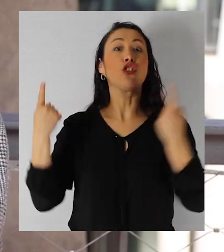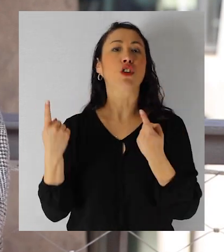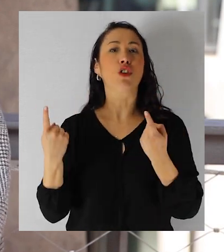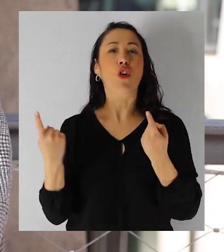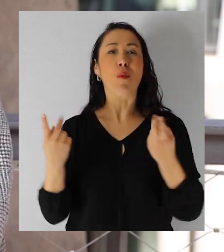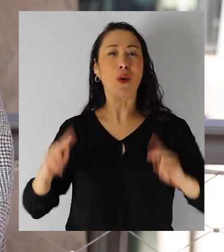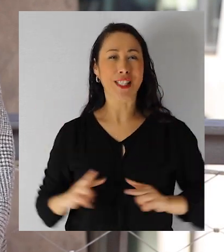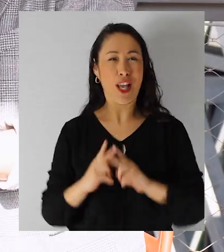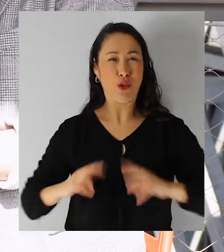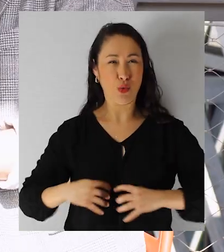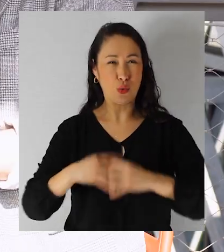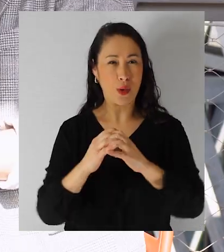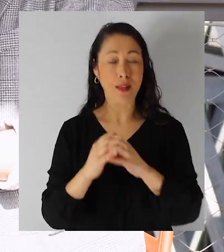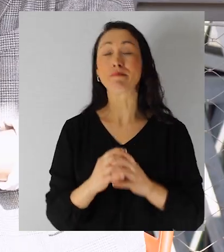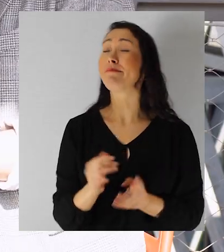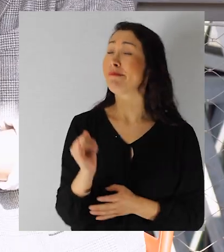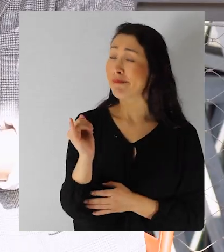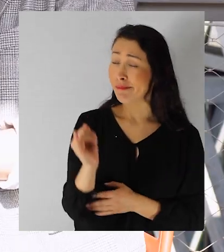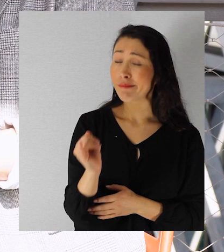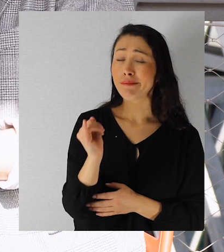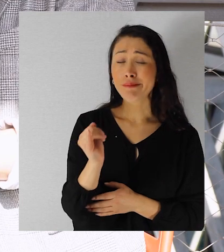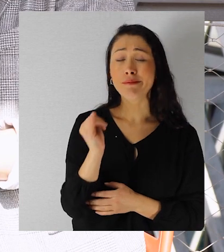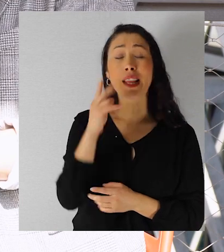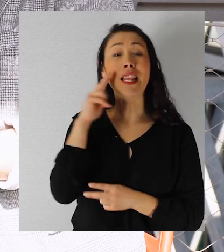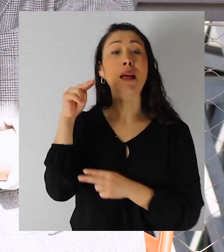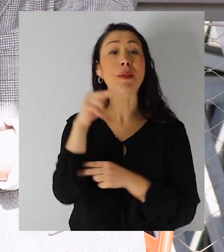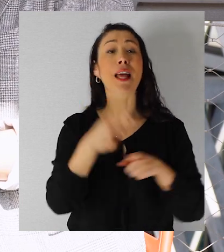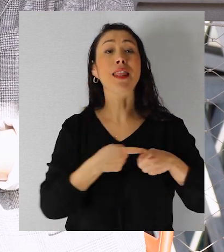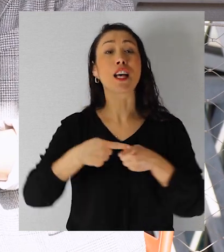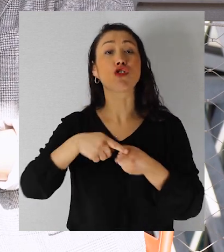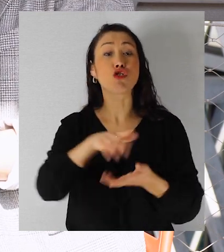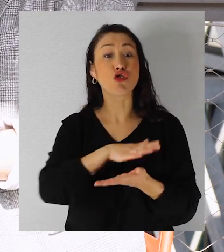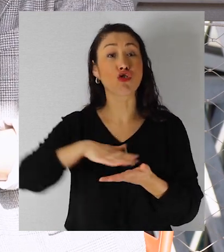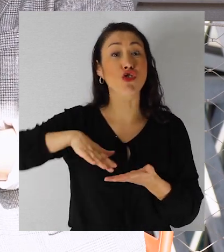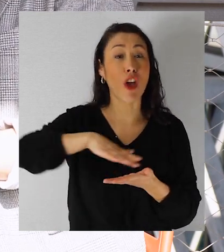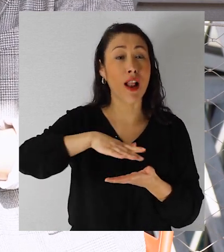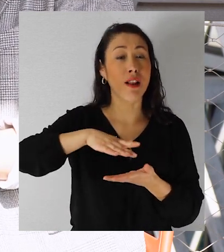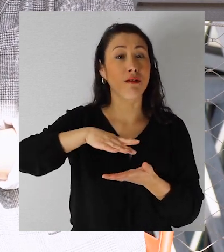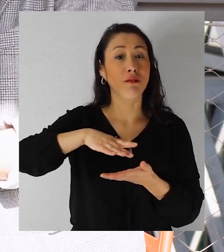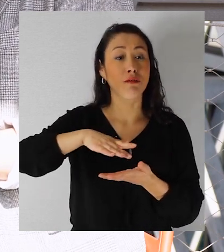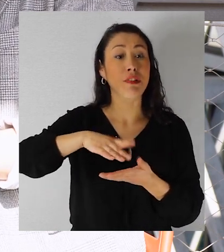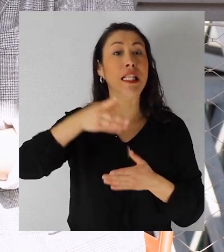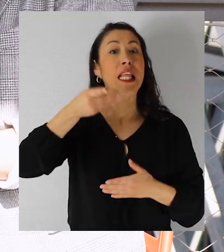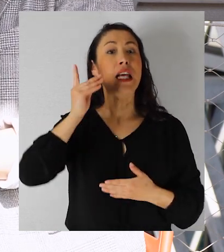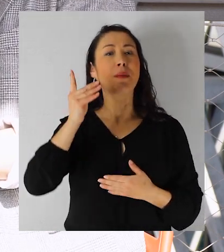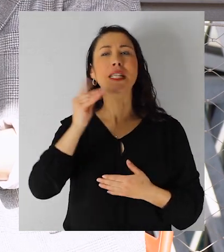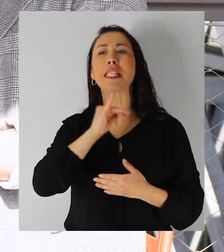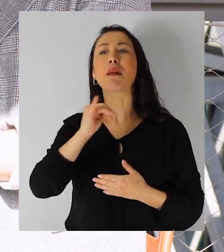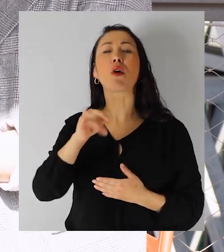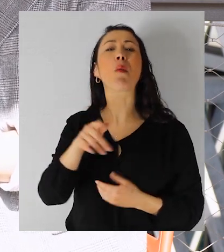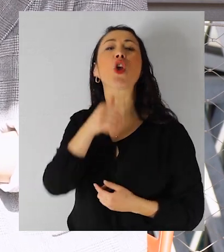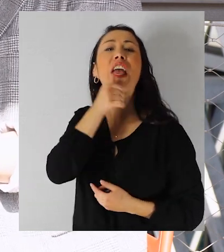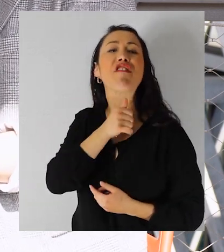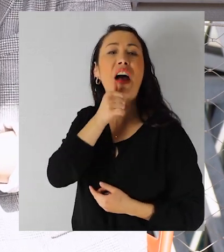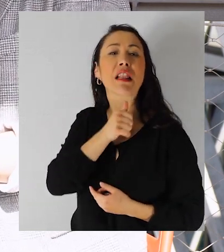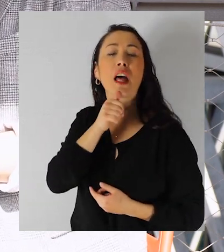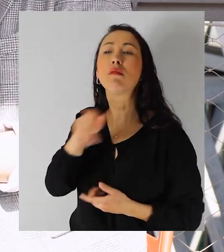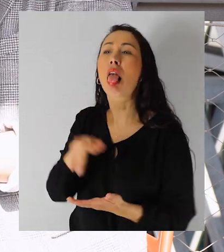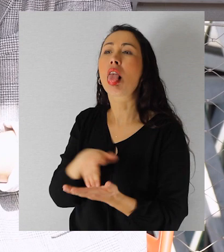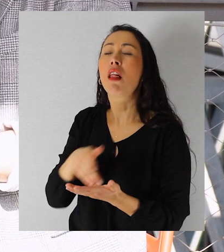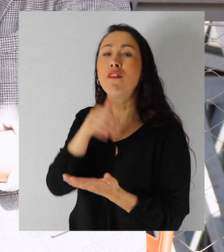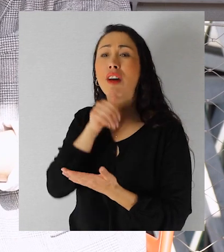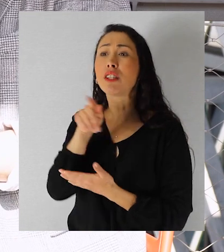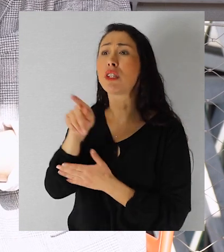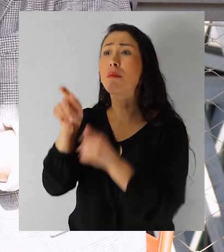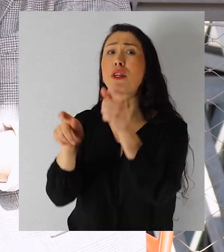construido, digamos. Claro que sí. Desde la perspectiva social, por ejemplo, de la discapacidad, se habla del déficit y que cada una de las personas